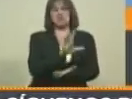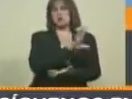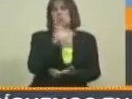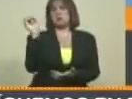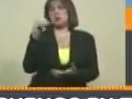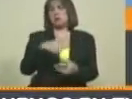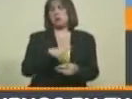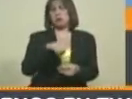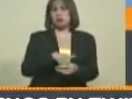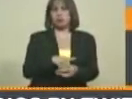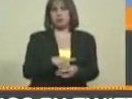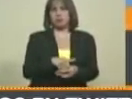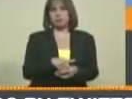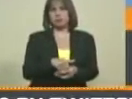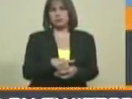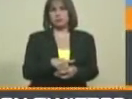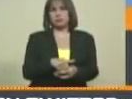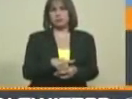votos.